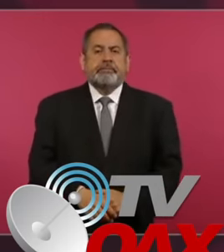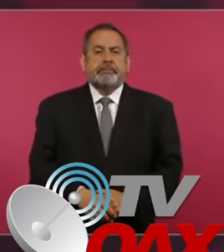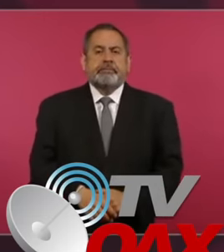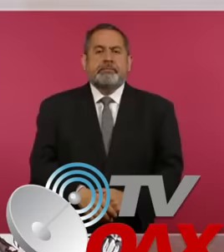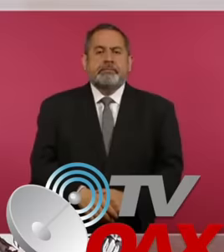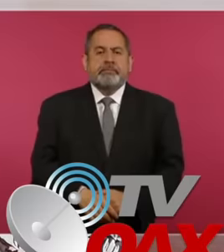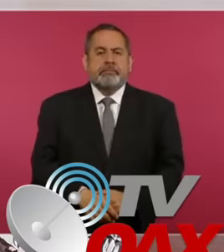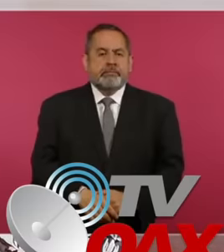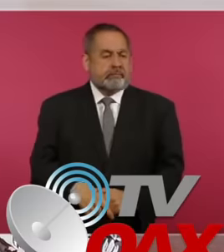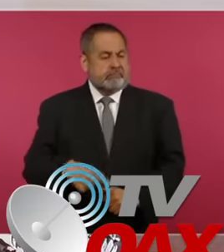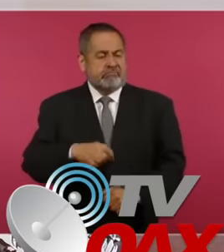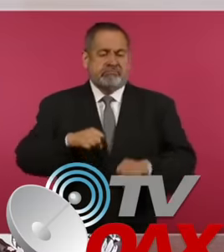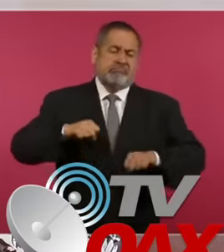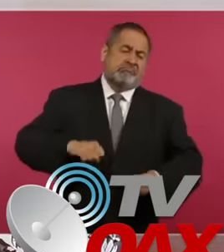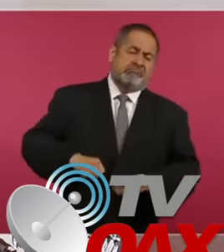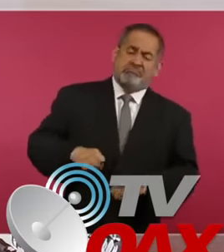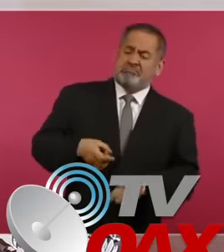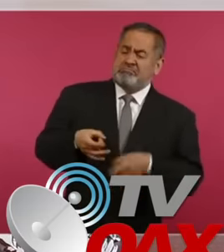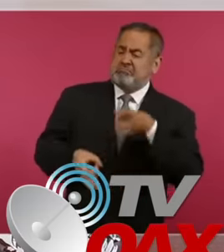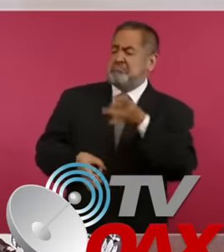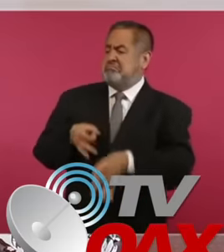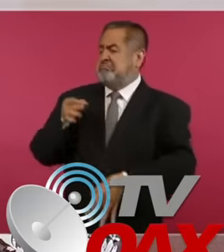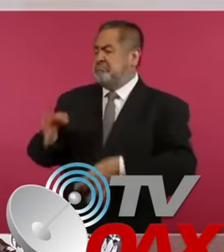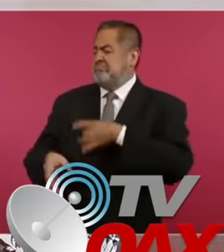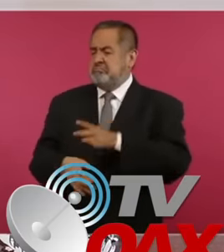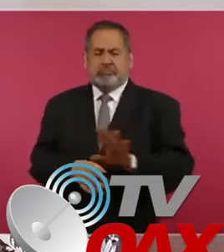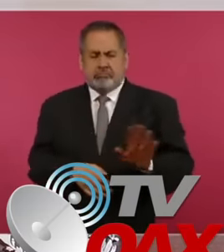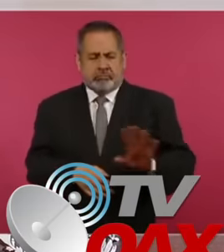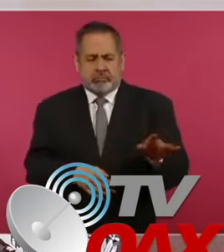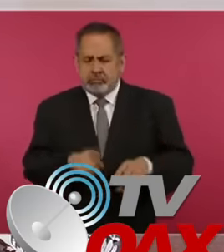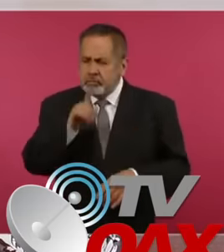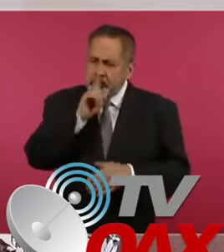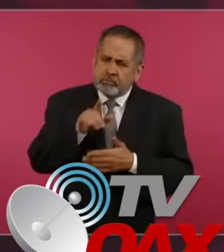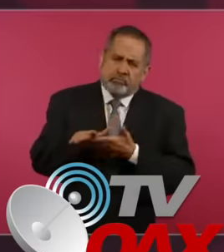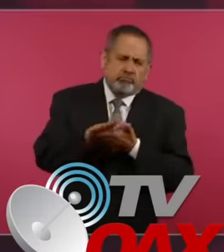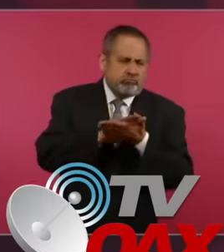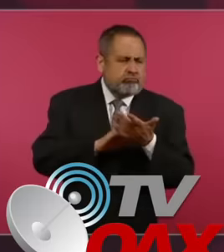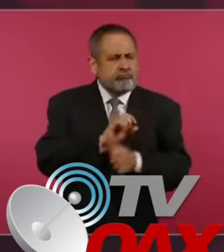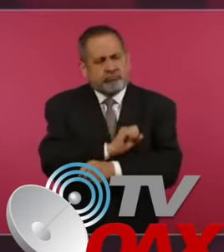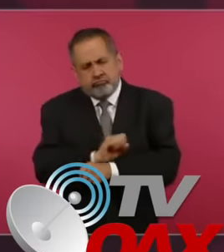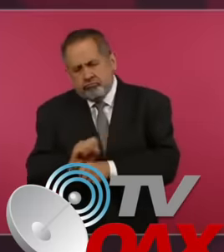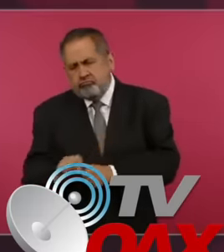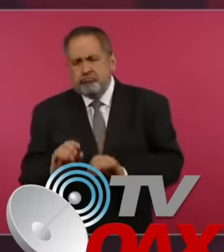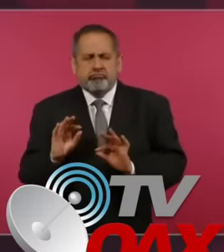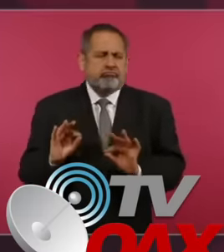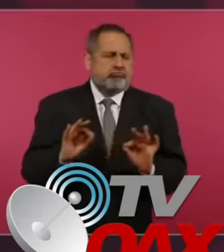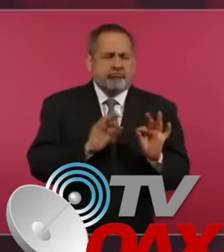Que no es prepotente, que es austero,